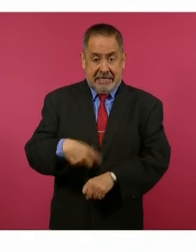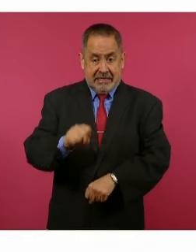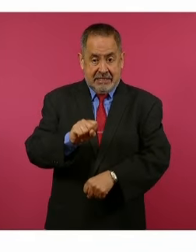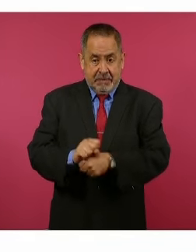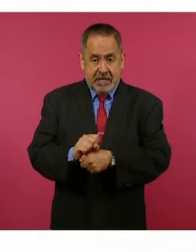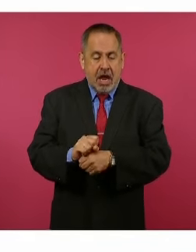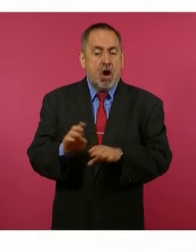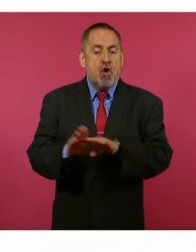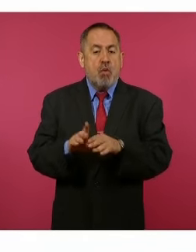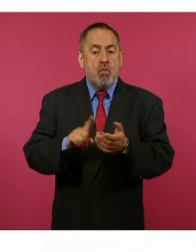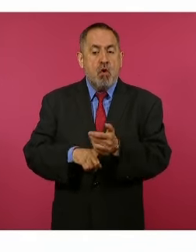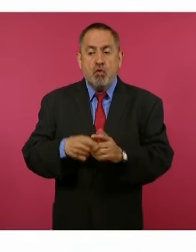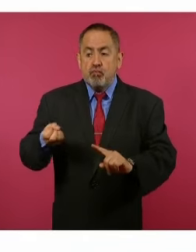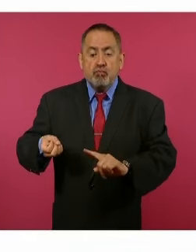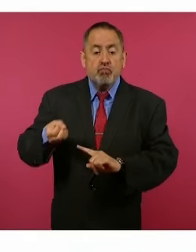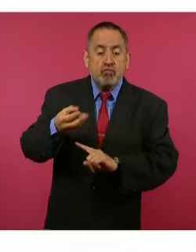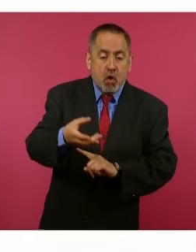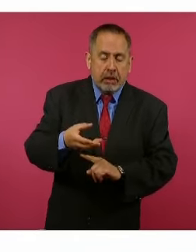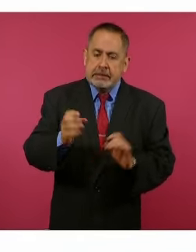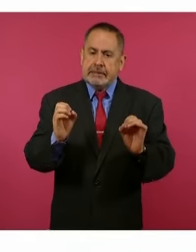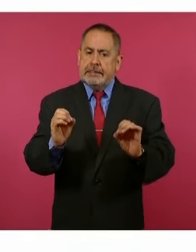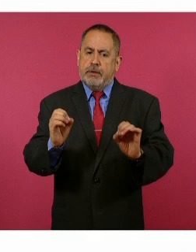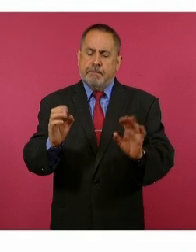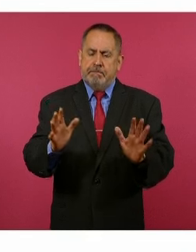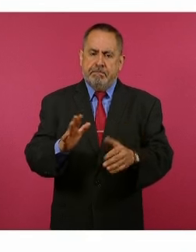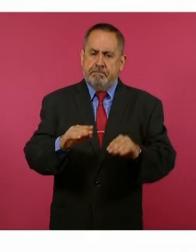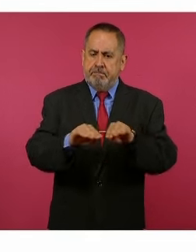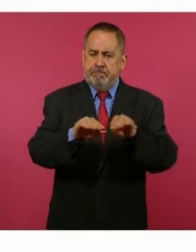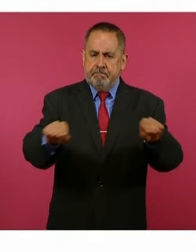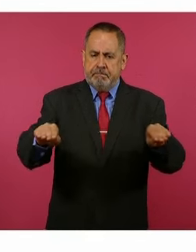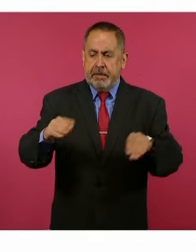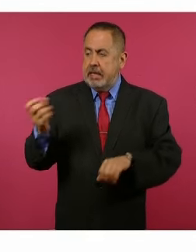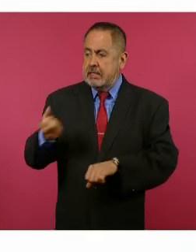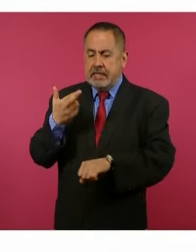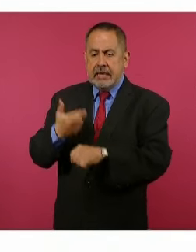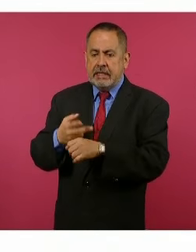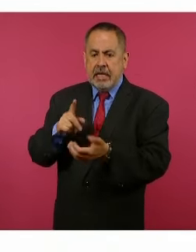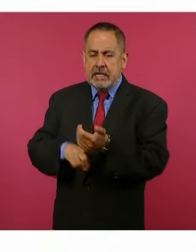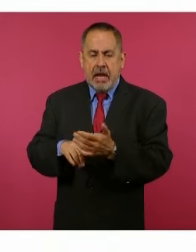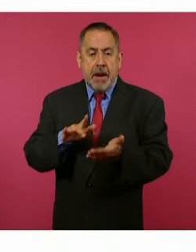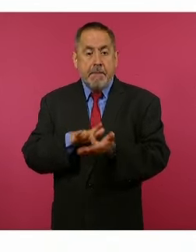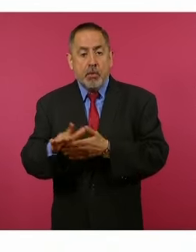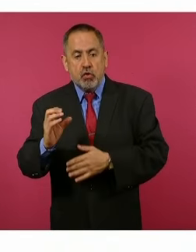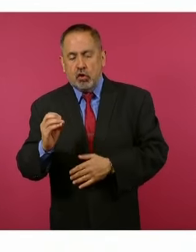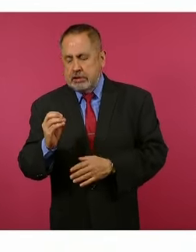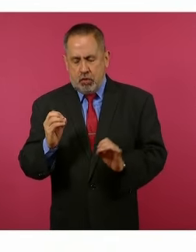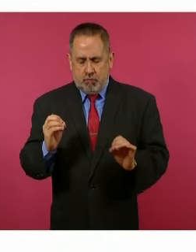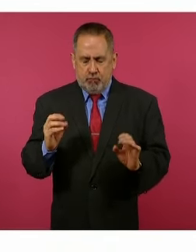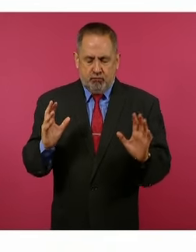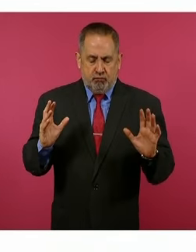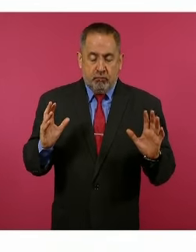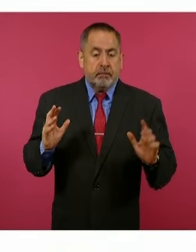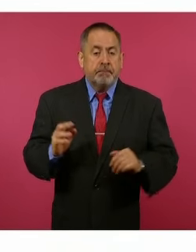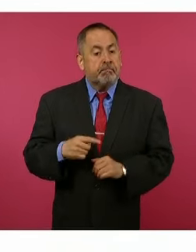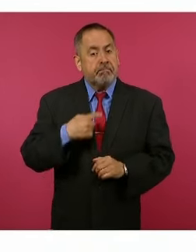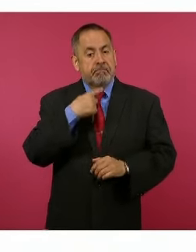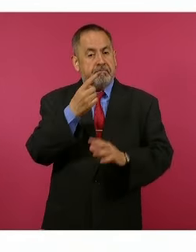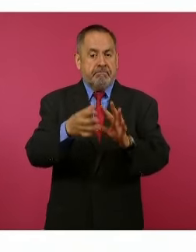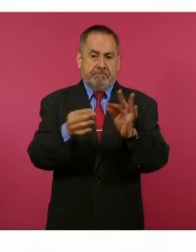0% de incentivo fiscal por parte de la Secretaría de Hacienda y aquí debo de hacer un